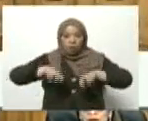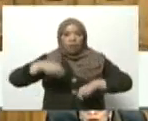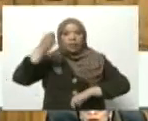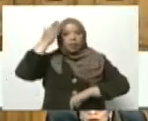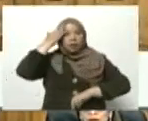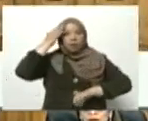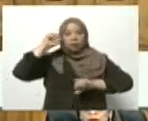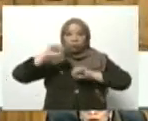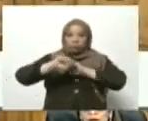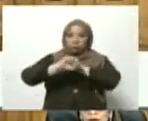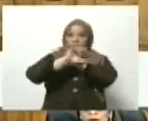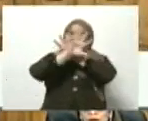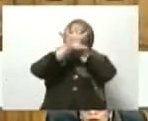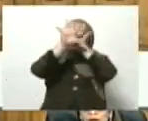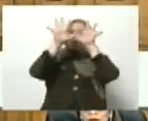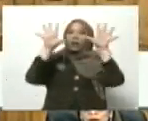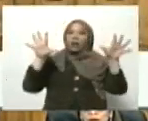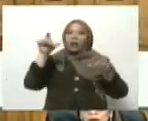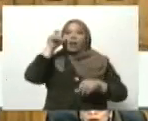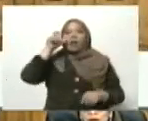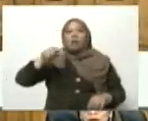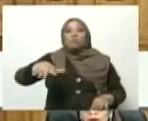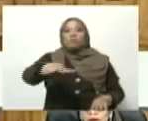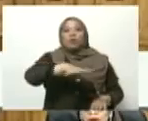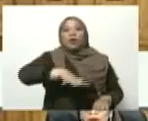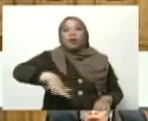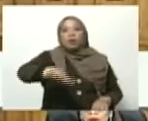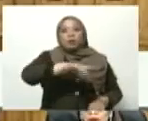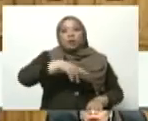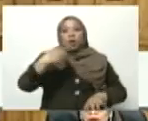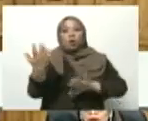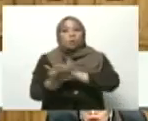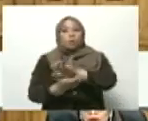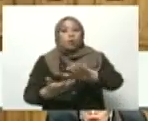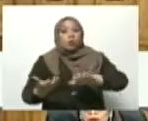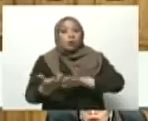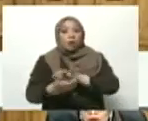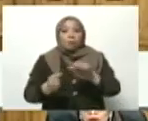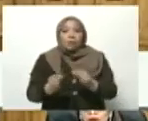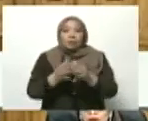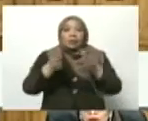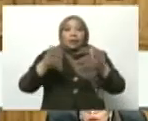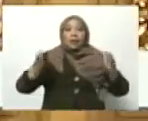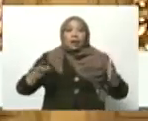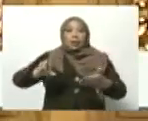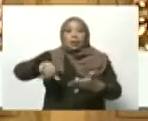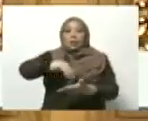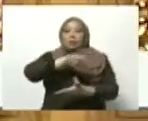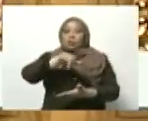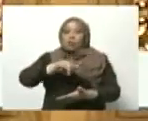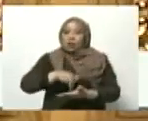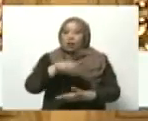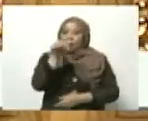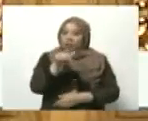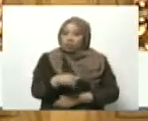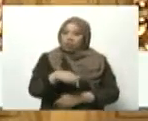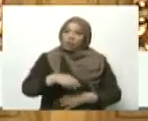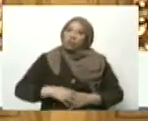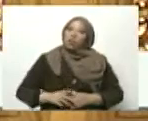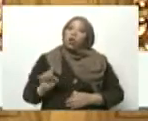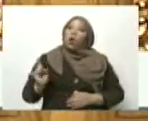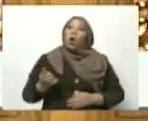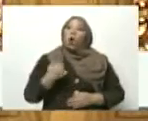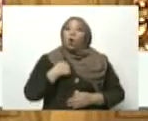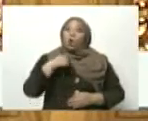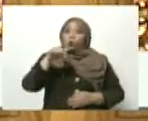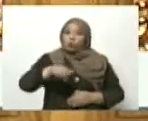aclararle al pueblo de Venezuela los grandes problemas nacionales. Hoy estoy aquí para hablar de uno de los grandes